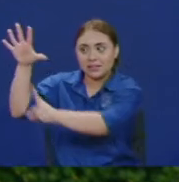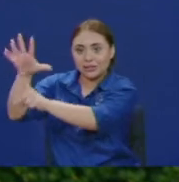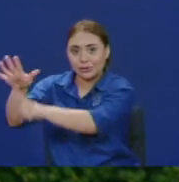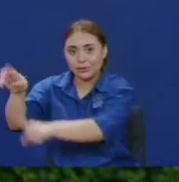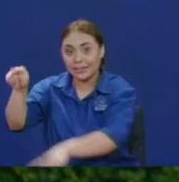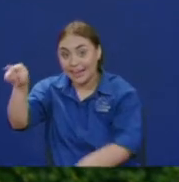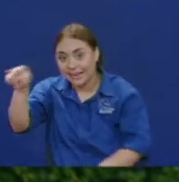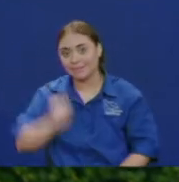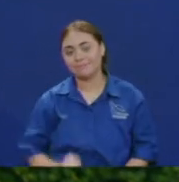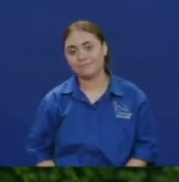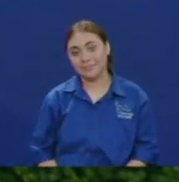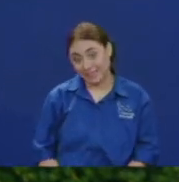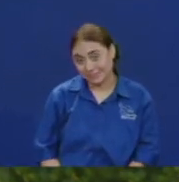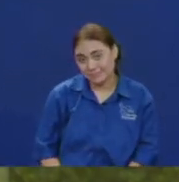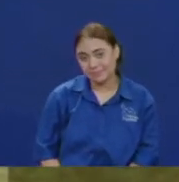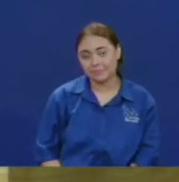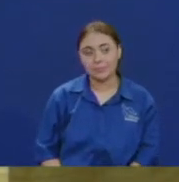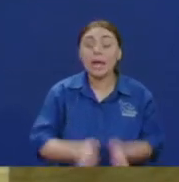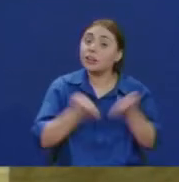Aquí está su denario, firme aquí.